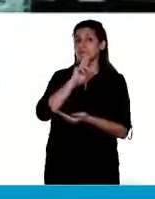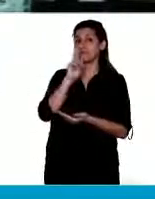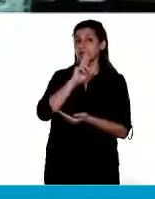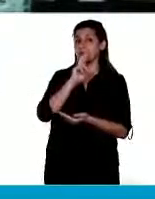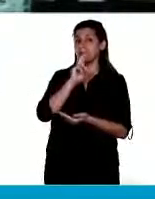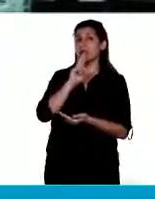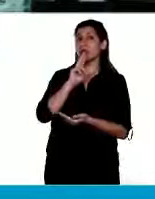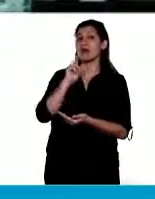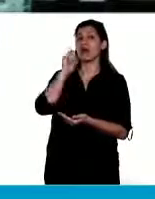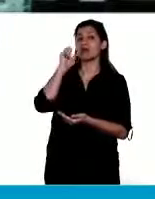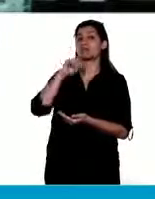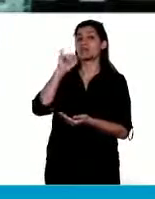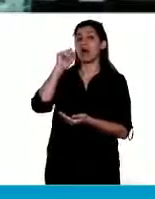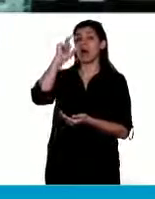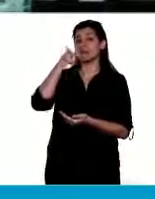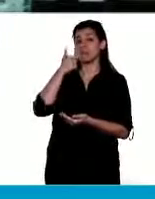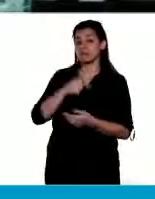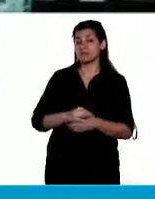Susana González,